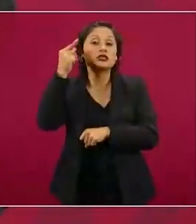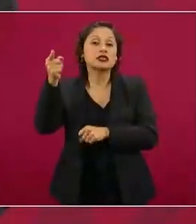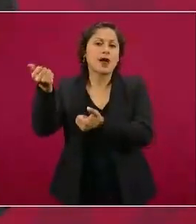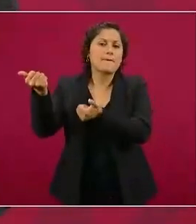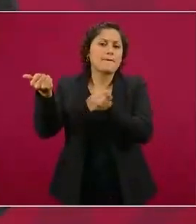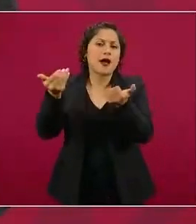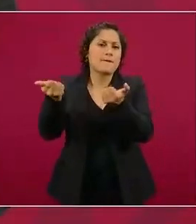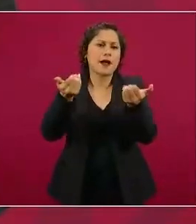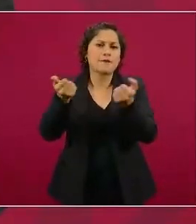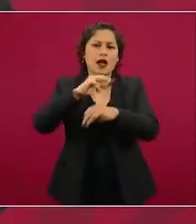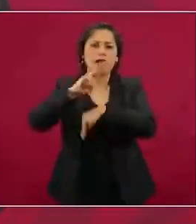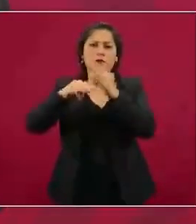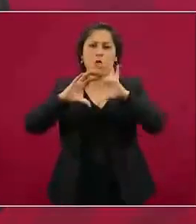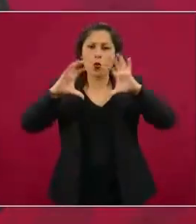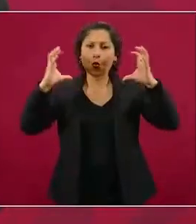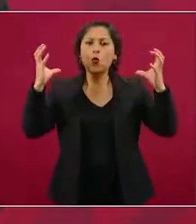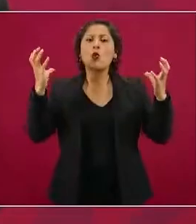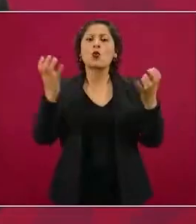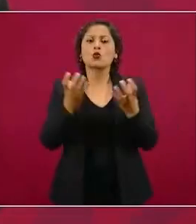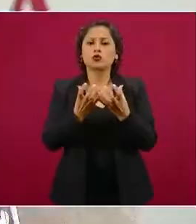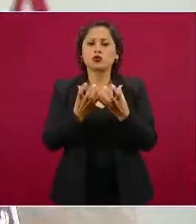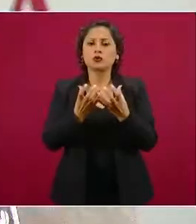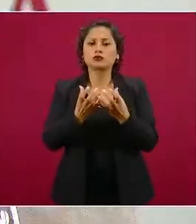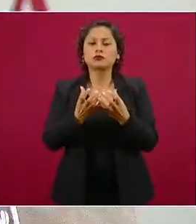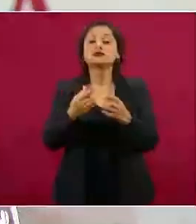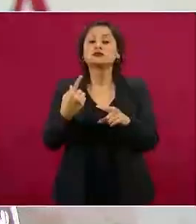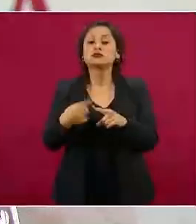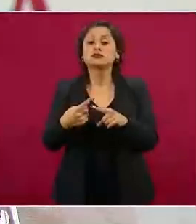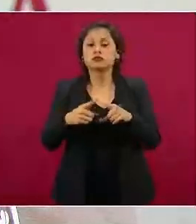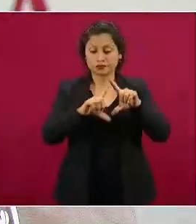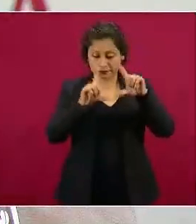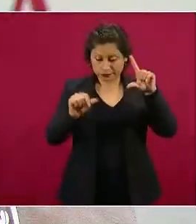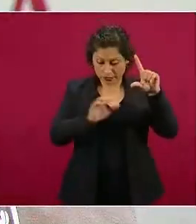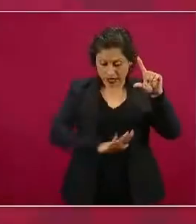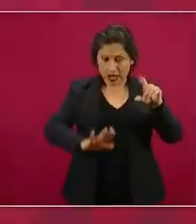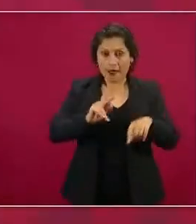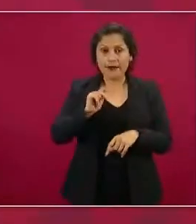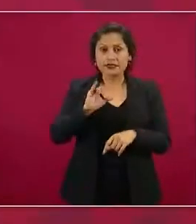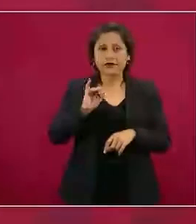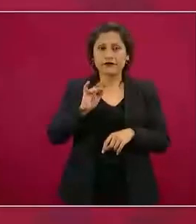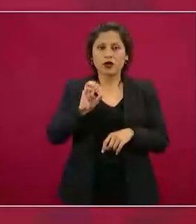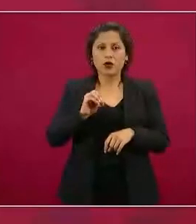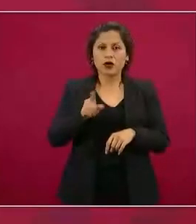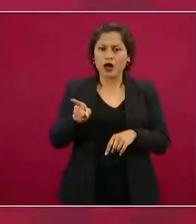puertos del Pacífico mexicano adquieren mucha relevancia,